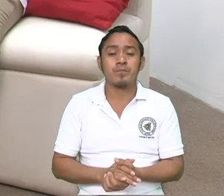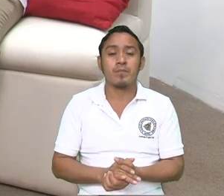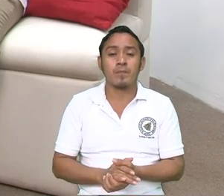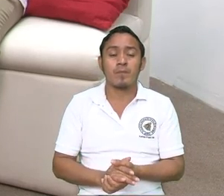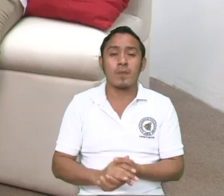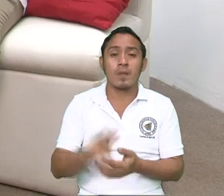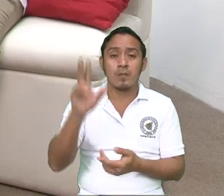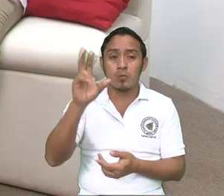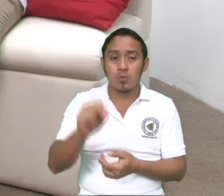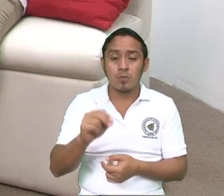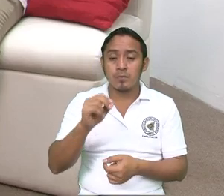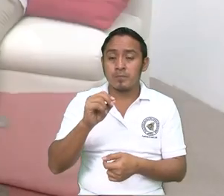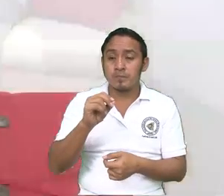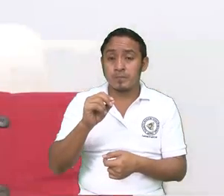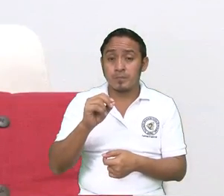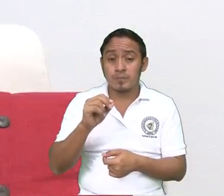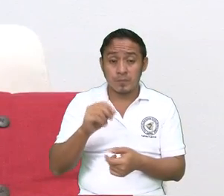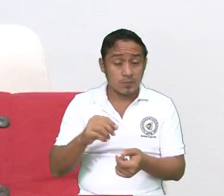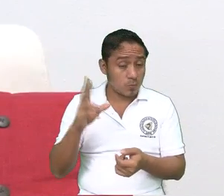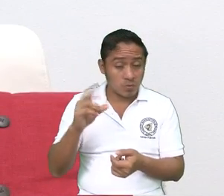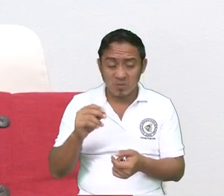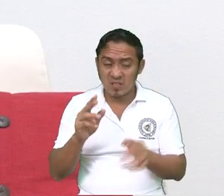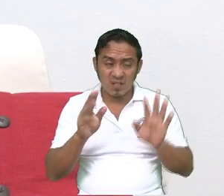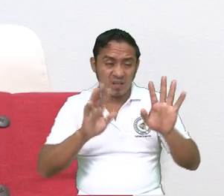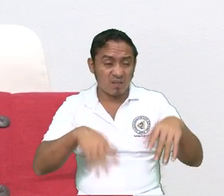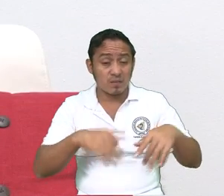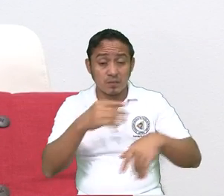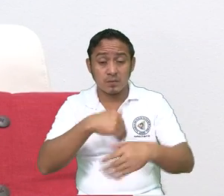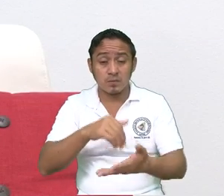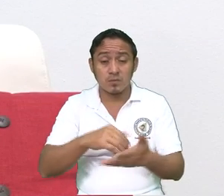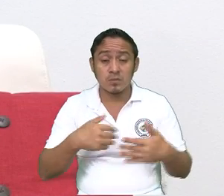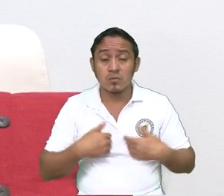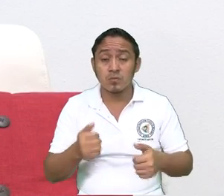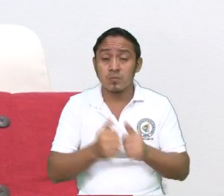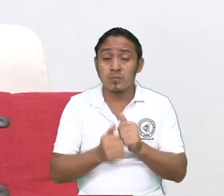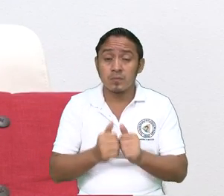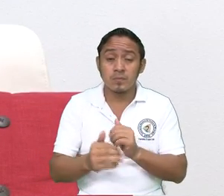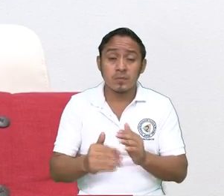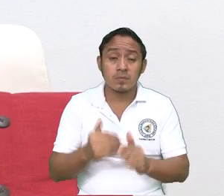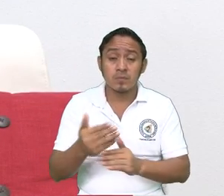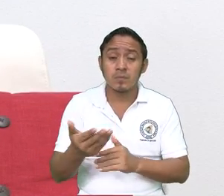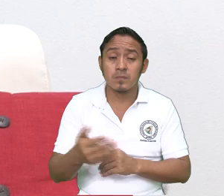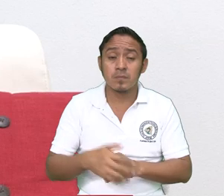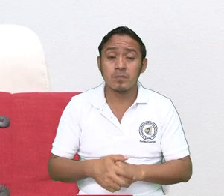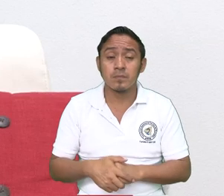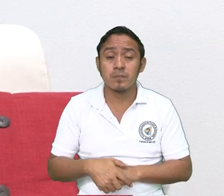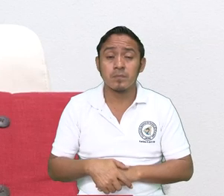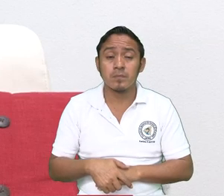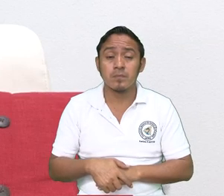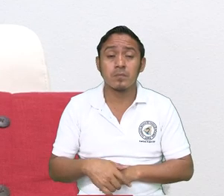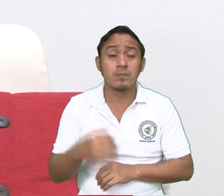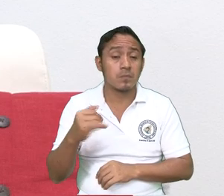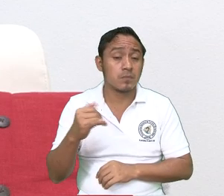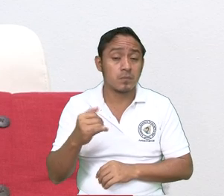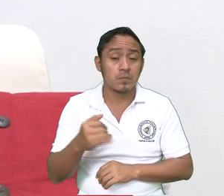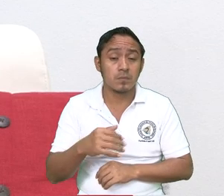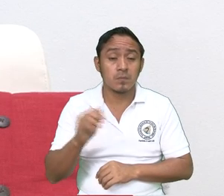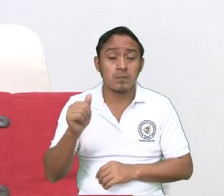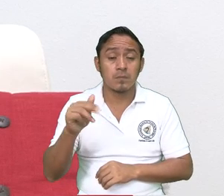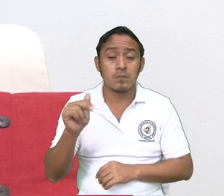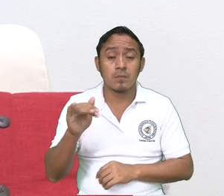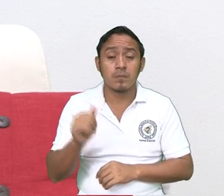tratarla tiempo puede generar algún tipo de complicación sí sí sí genera complicaciones la anemia